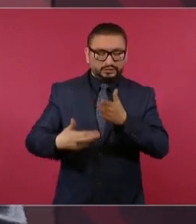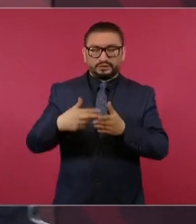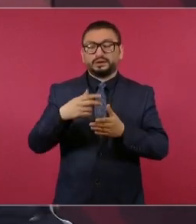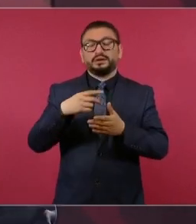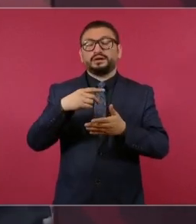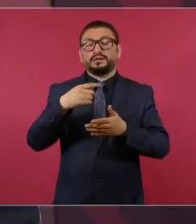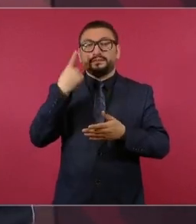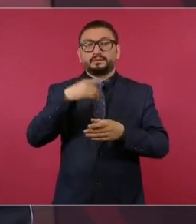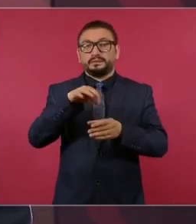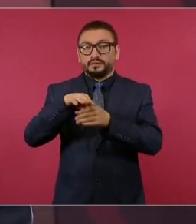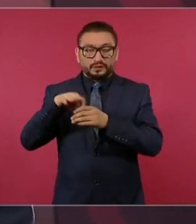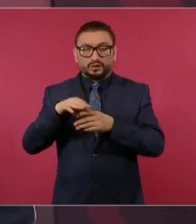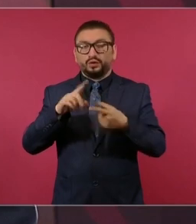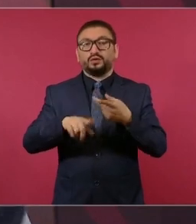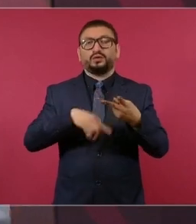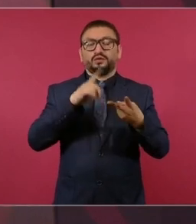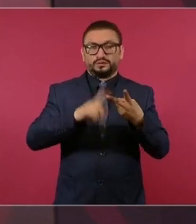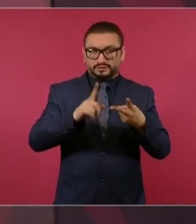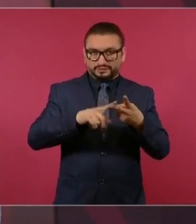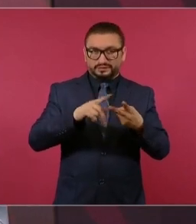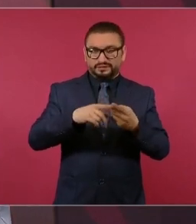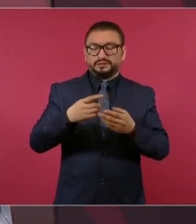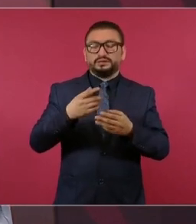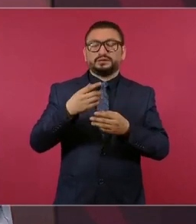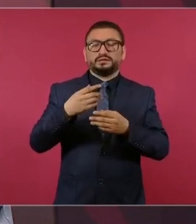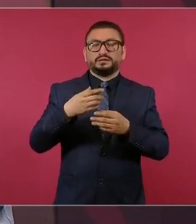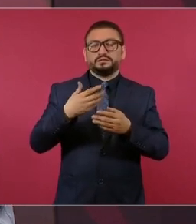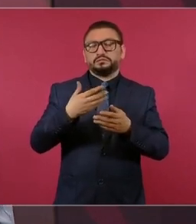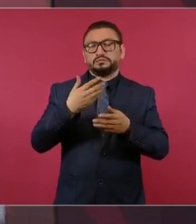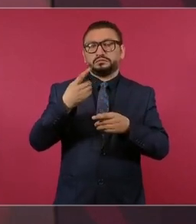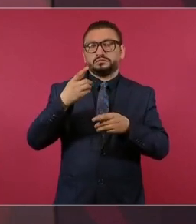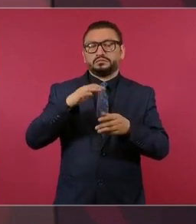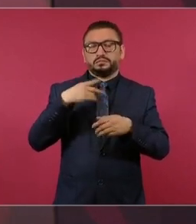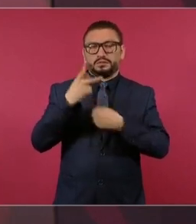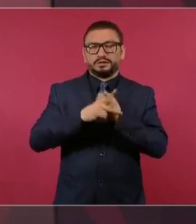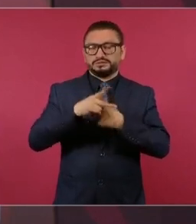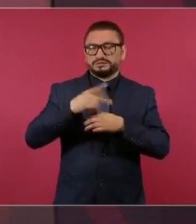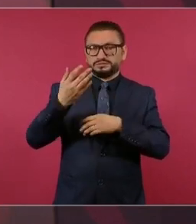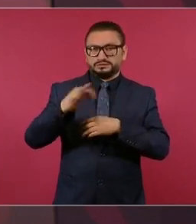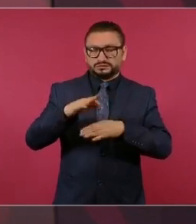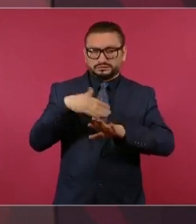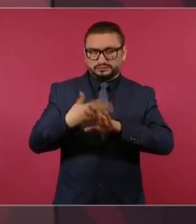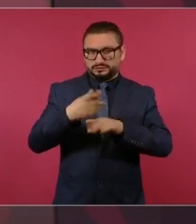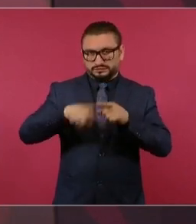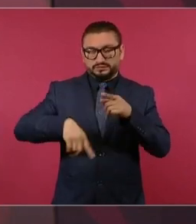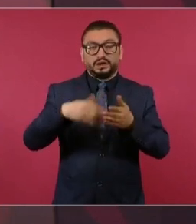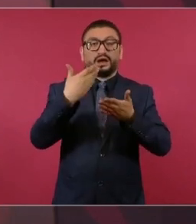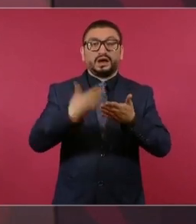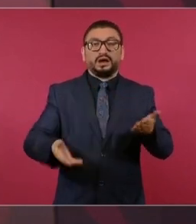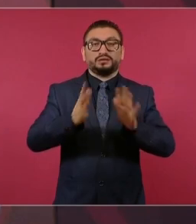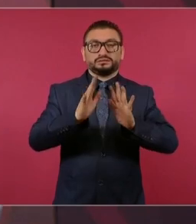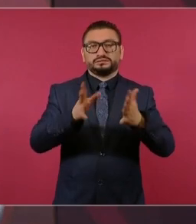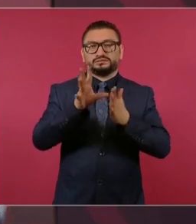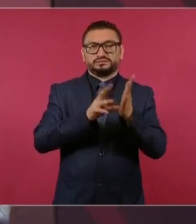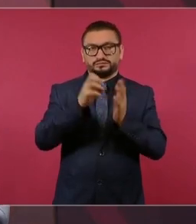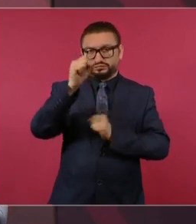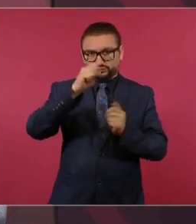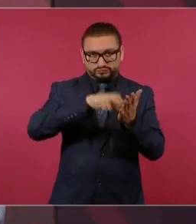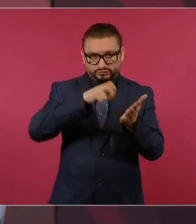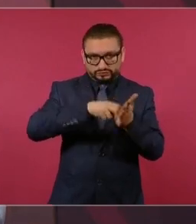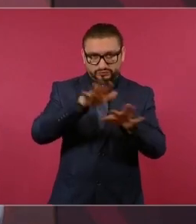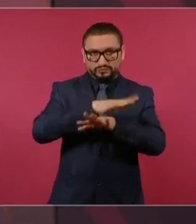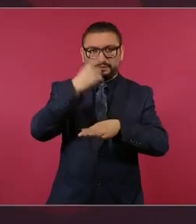se le quitó eso. Hasta la fecha, nosotros modificamos la Constitución